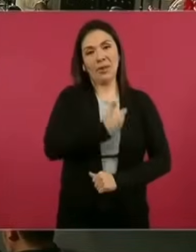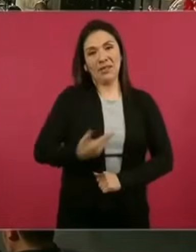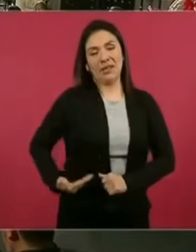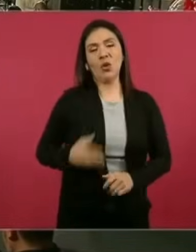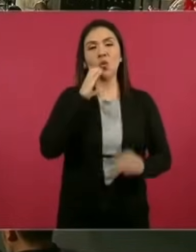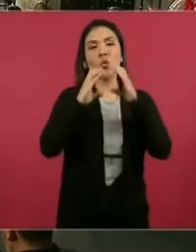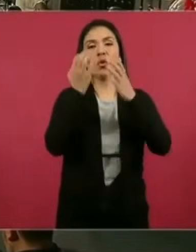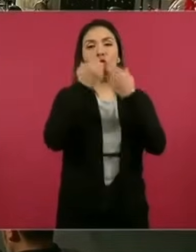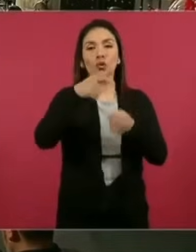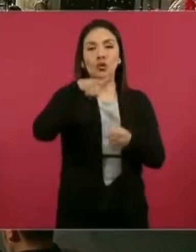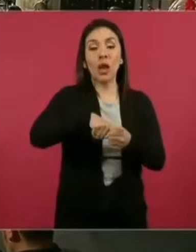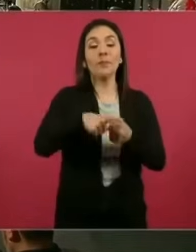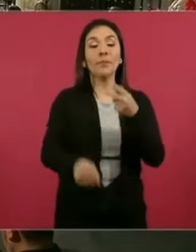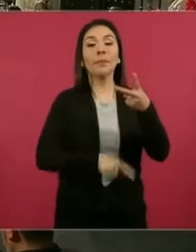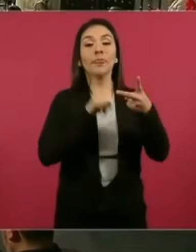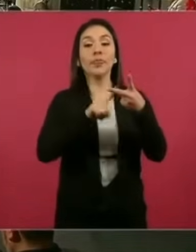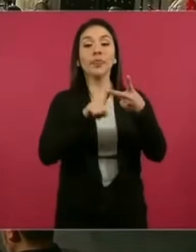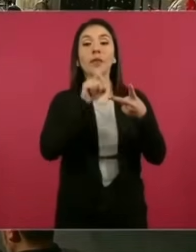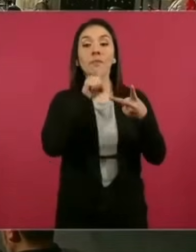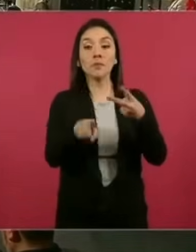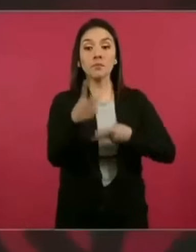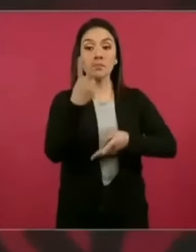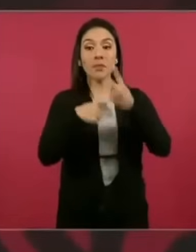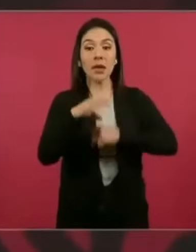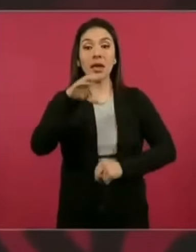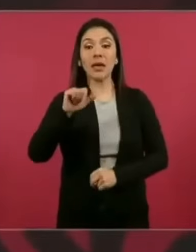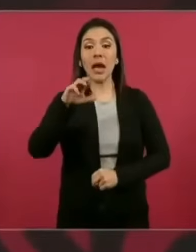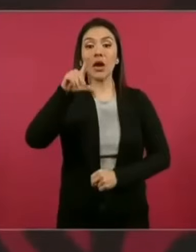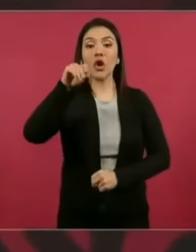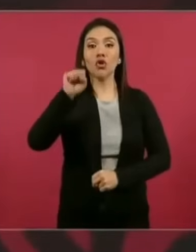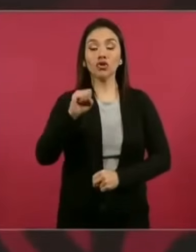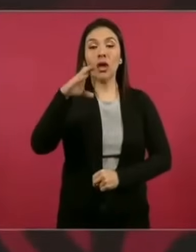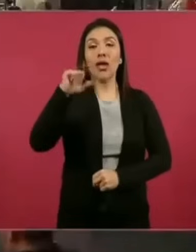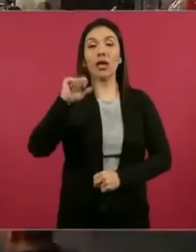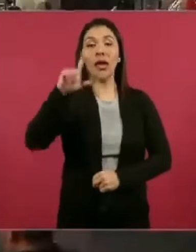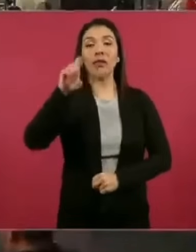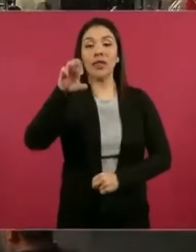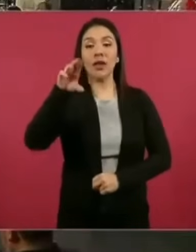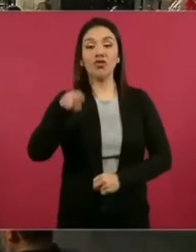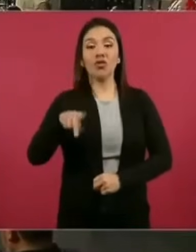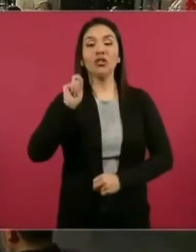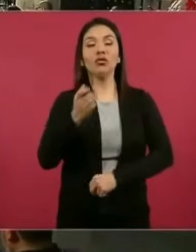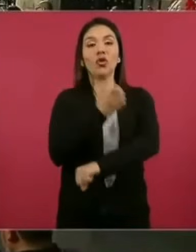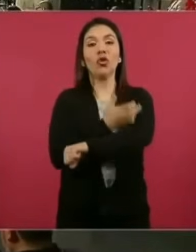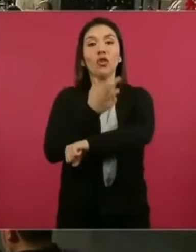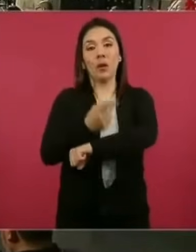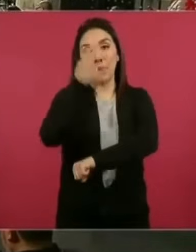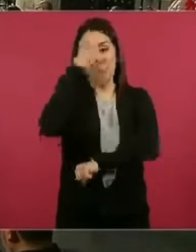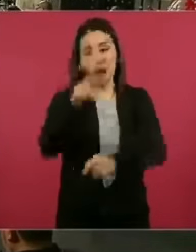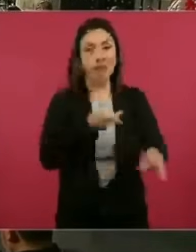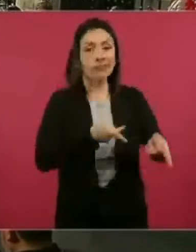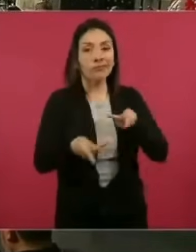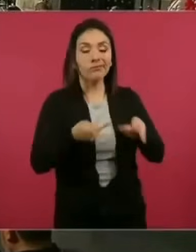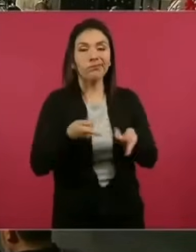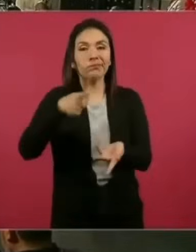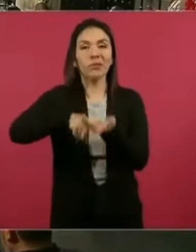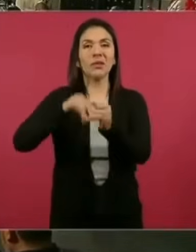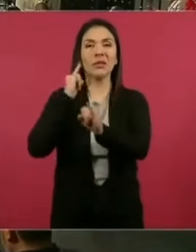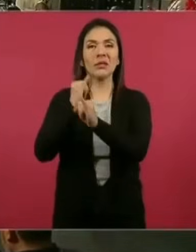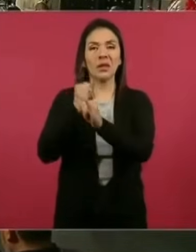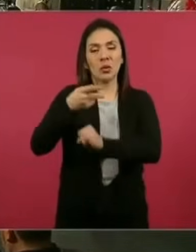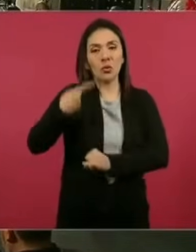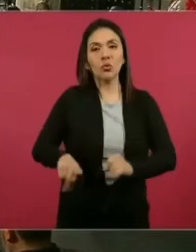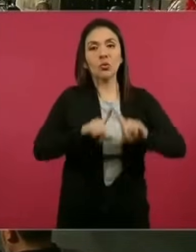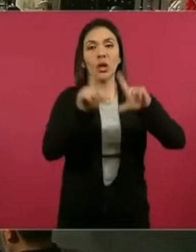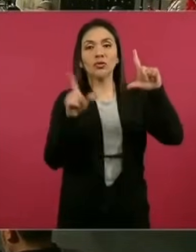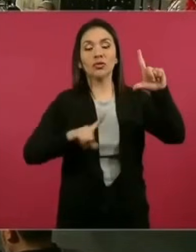Presidencia. Está también con nosotros Carlos Emiliano Calderón, coordinador de Estrategia Digital